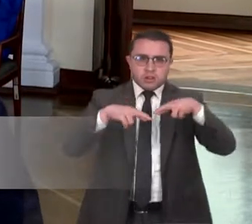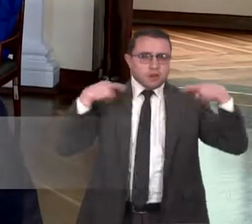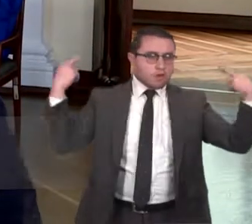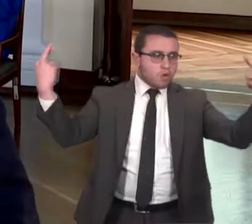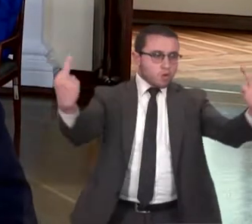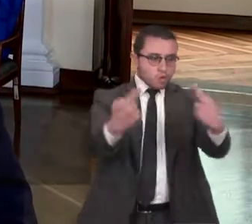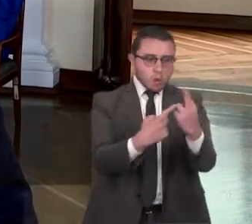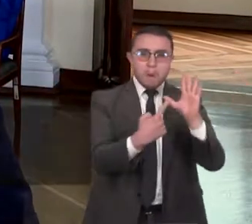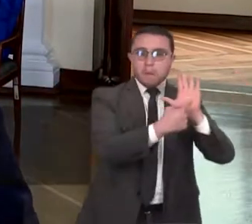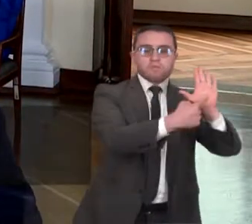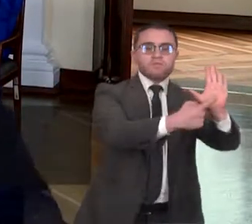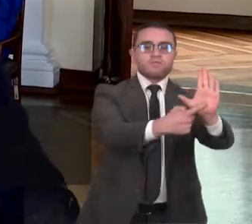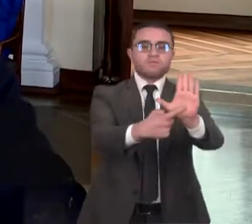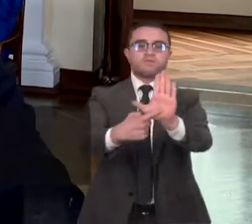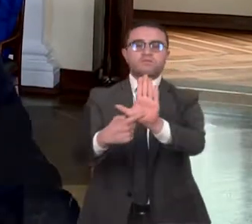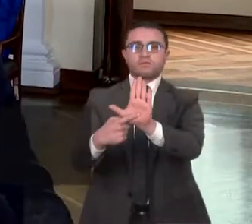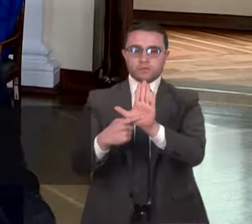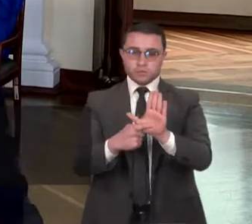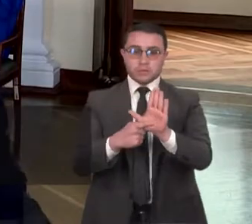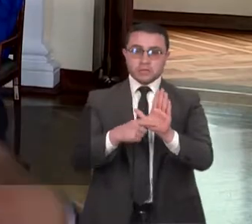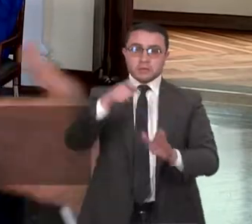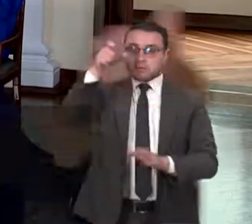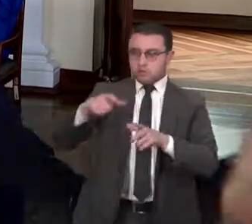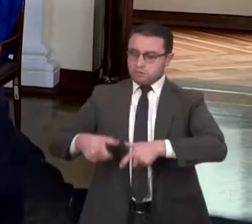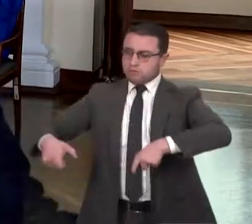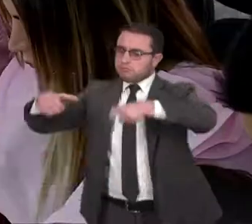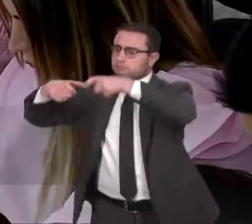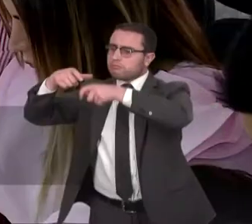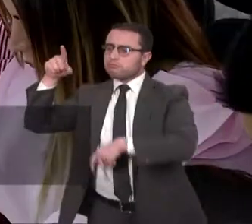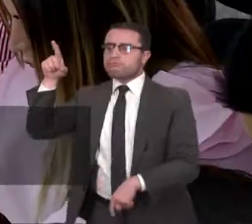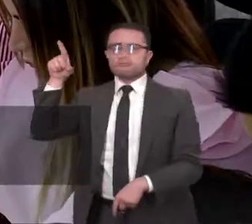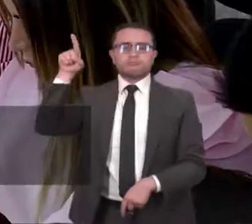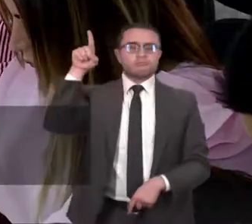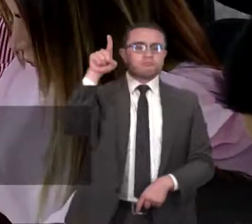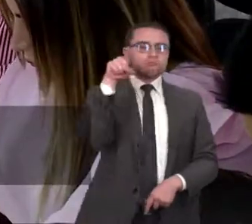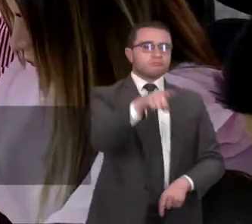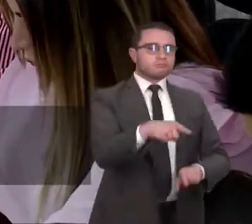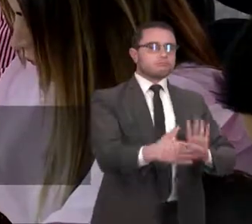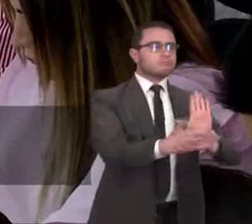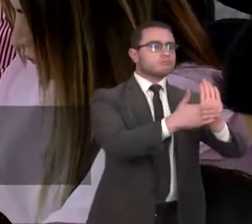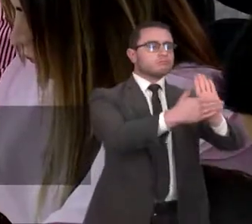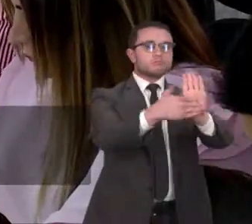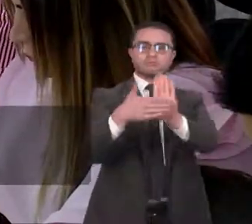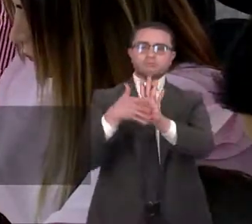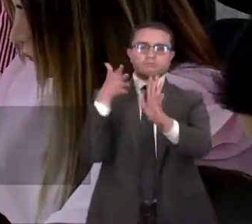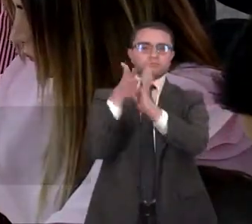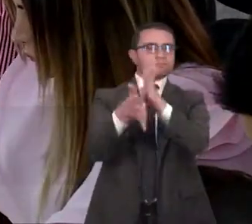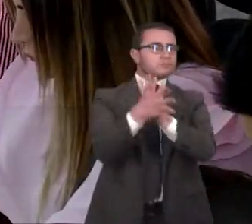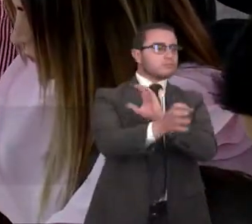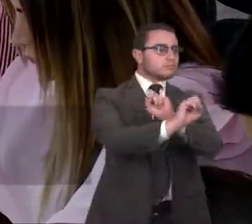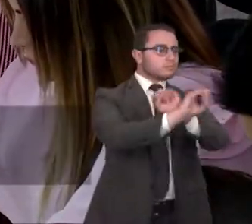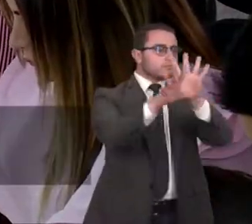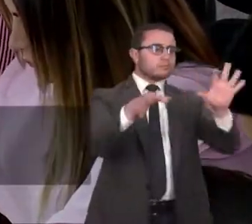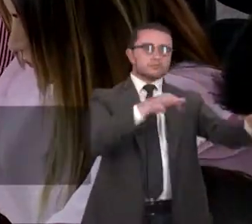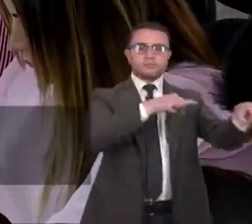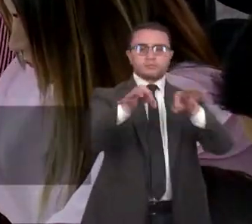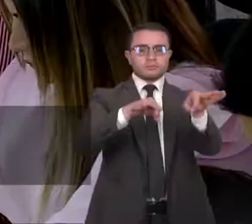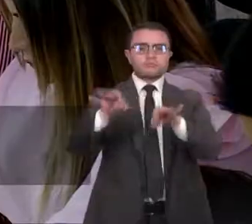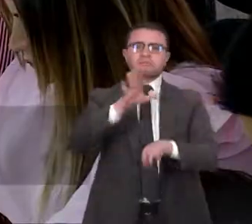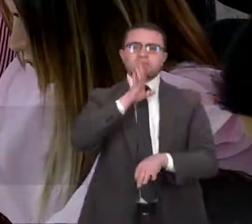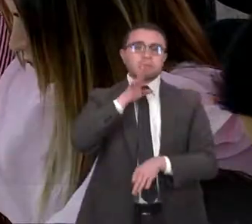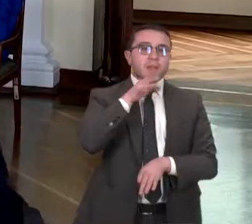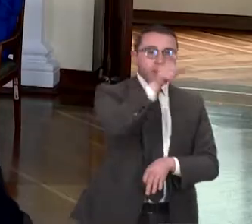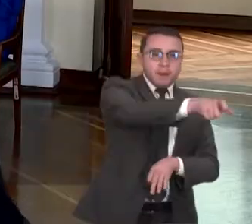públicas, en donde el congresista va a rendirle cuentas, va a presentar su información a la gente